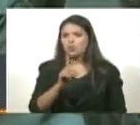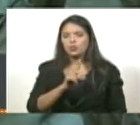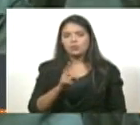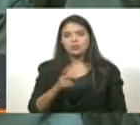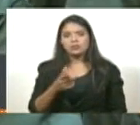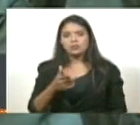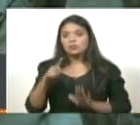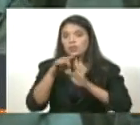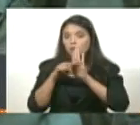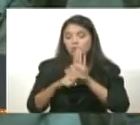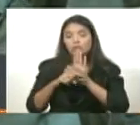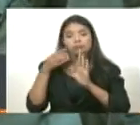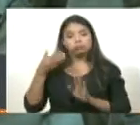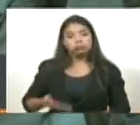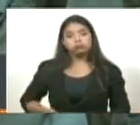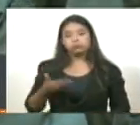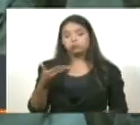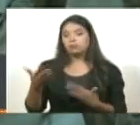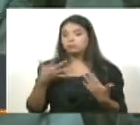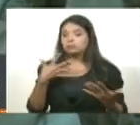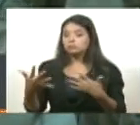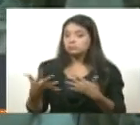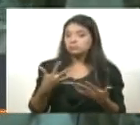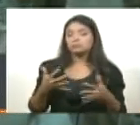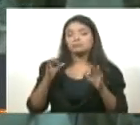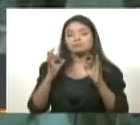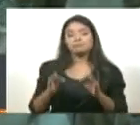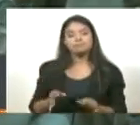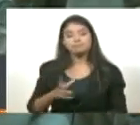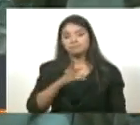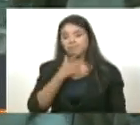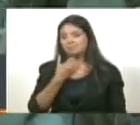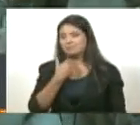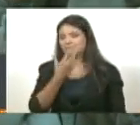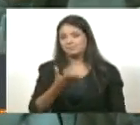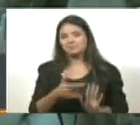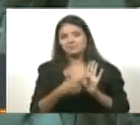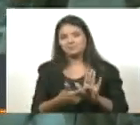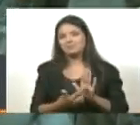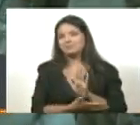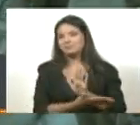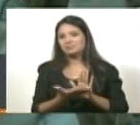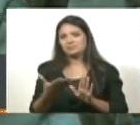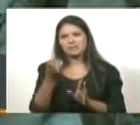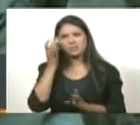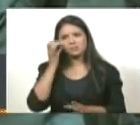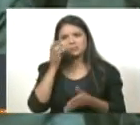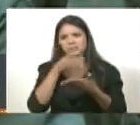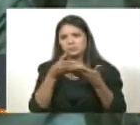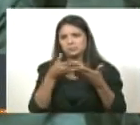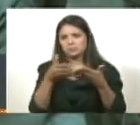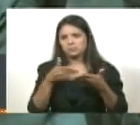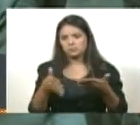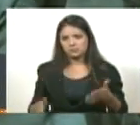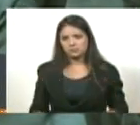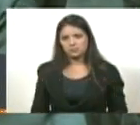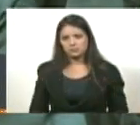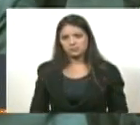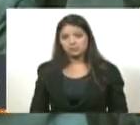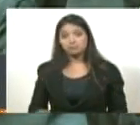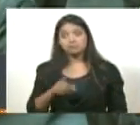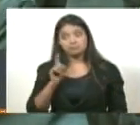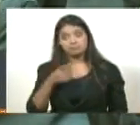de normas elementales de diplomacia y una patética demostración de improvisación. También